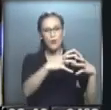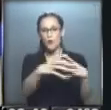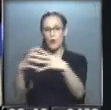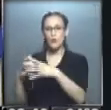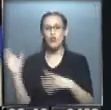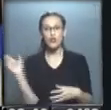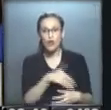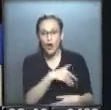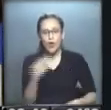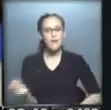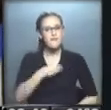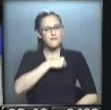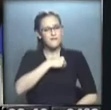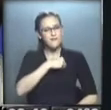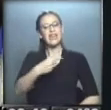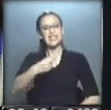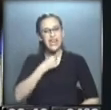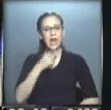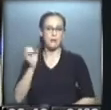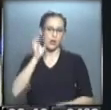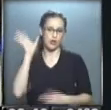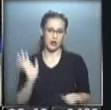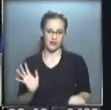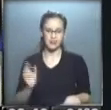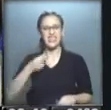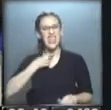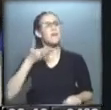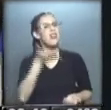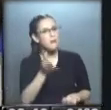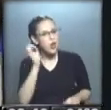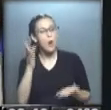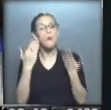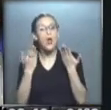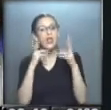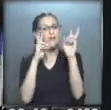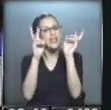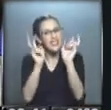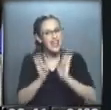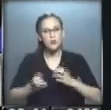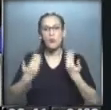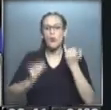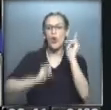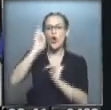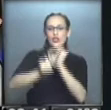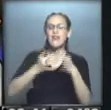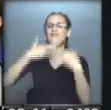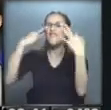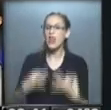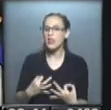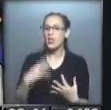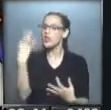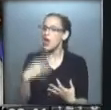donde realmente se logre generar procesos de investigación que esclarezcan la verdad, ¿cierto?, que hagan justicia y